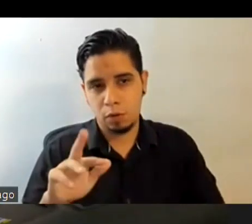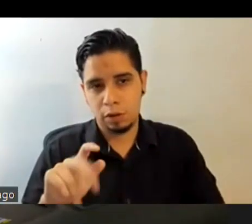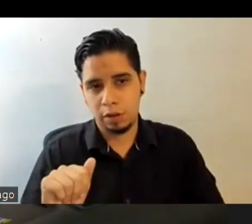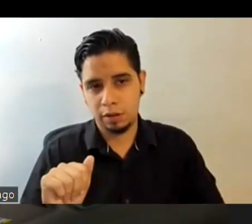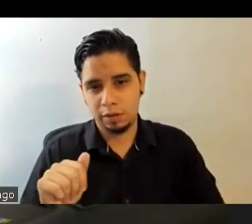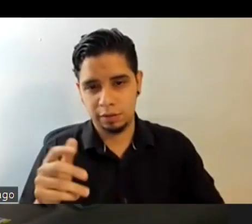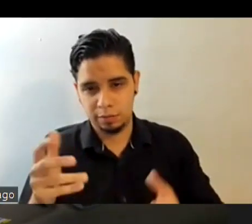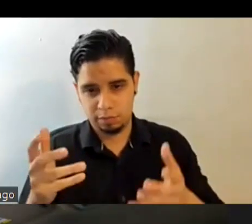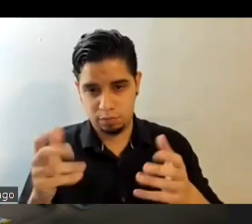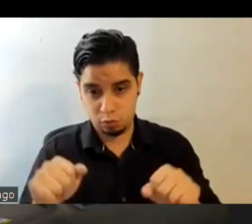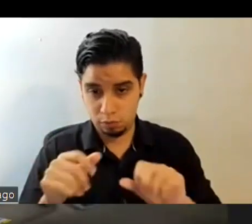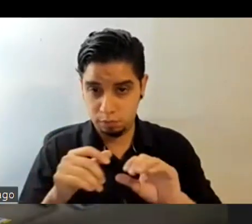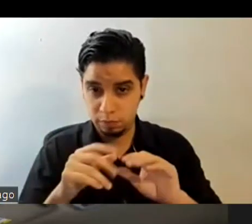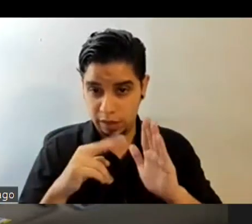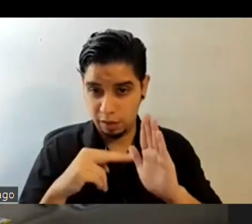lo que dice.